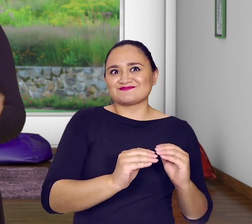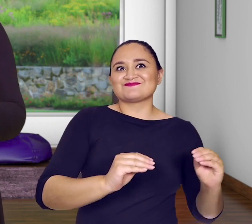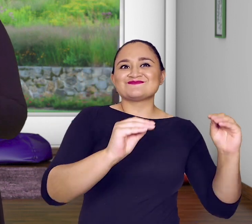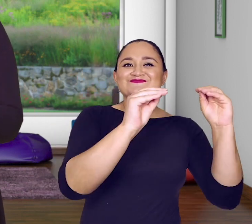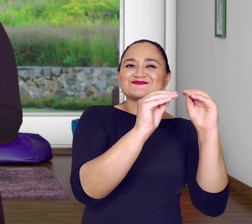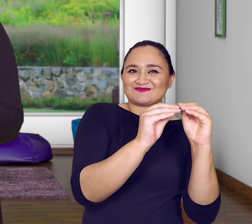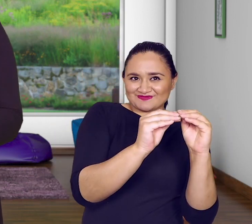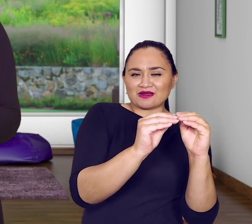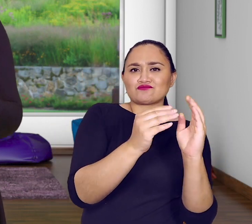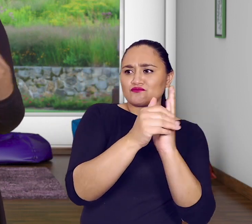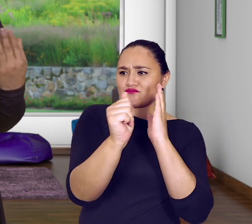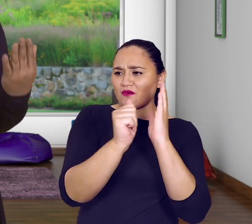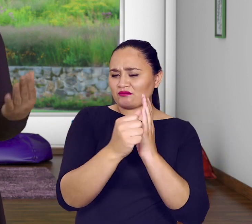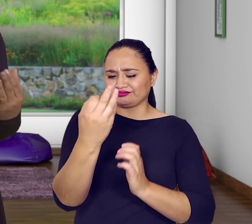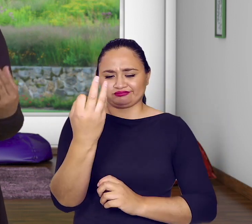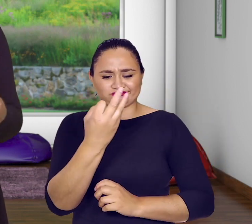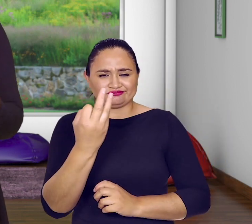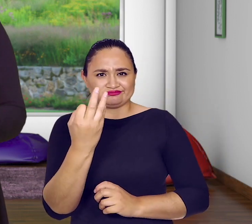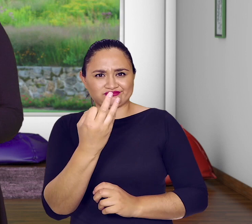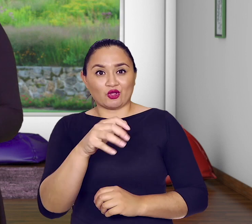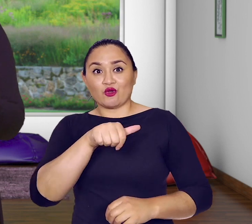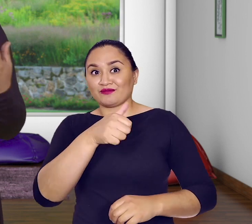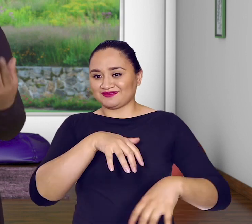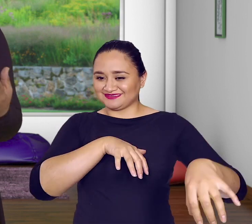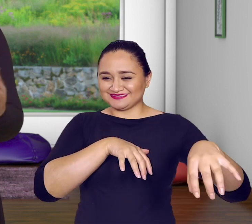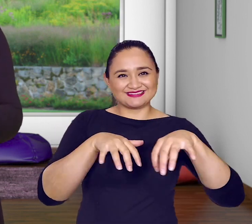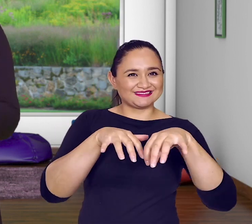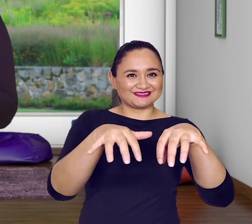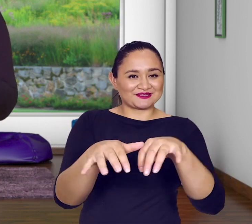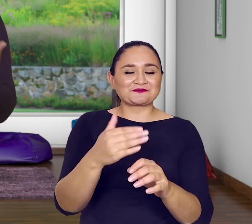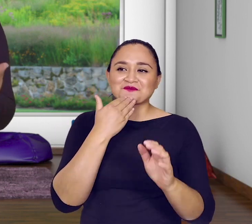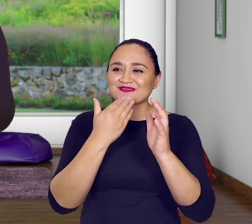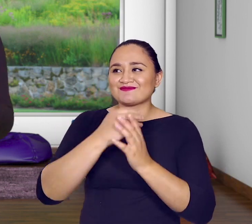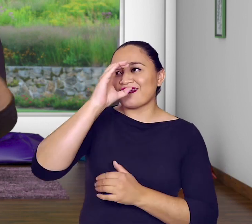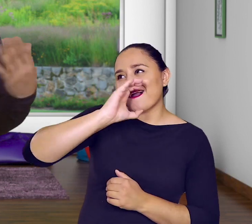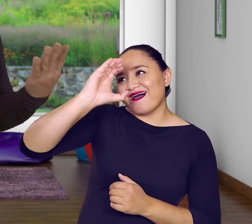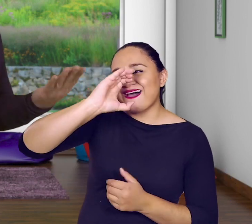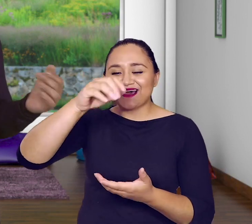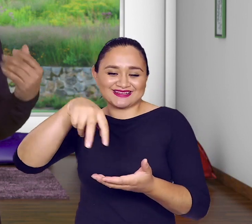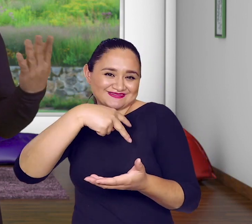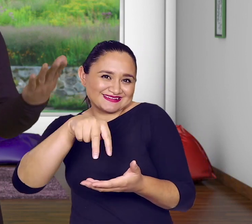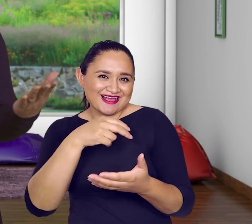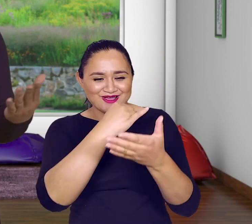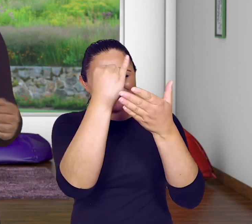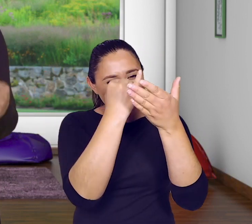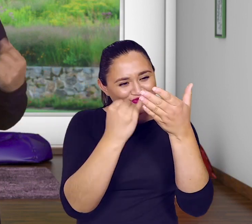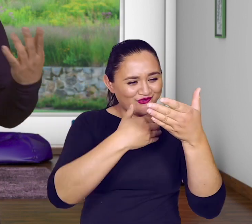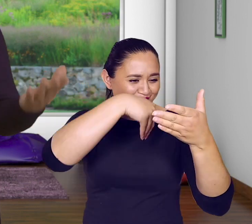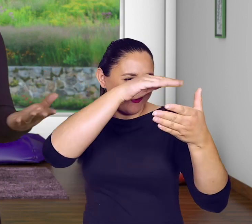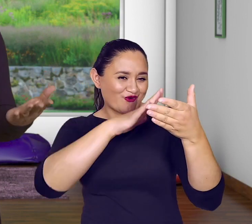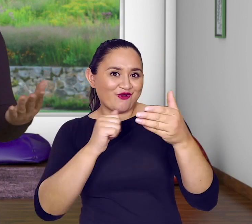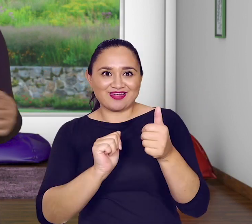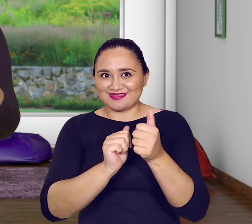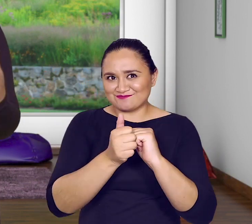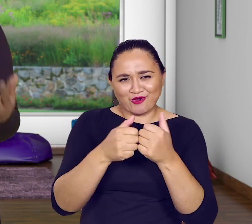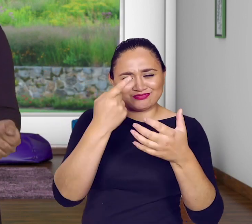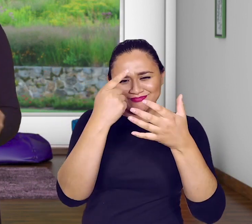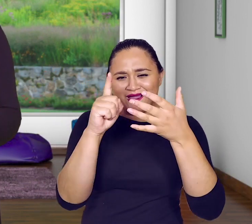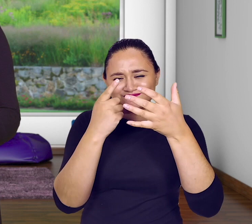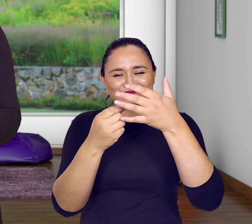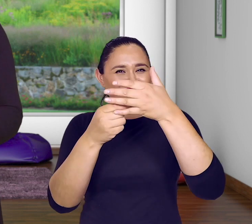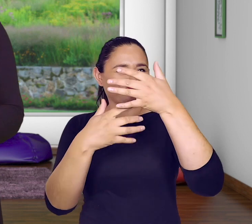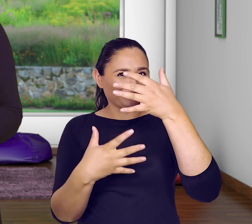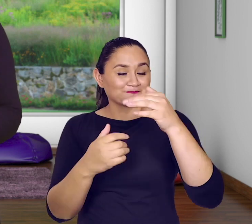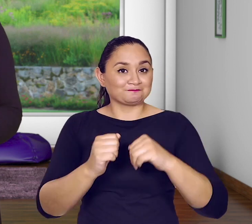capaces hábiles o talentosos para algunas actividades como cantar bailar pintar hacer deporte y